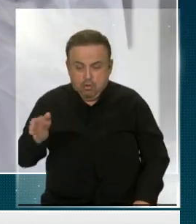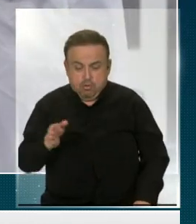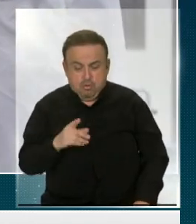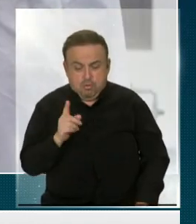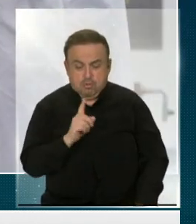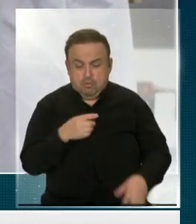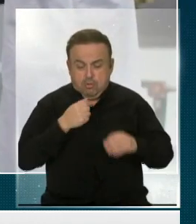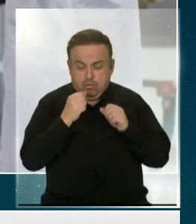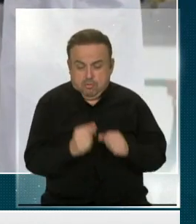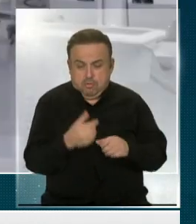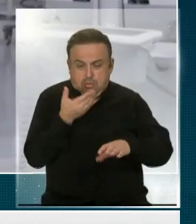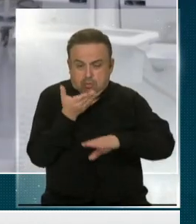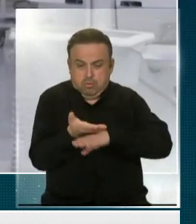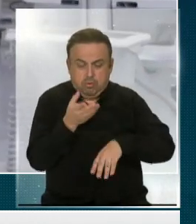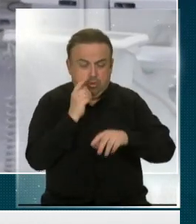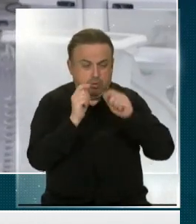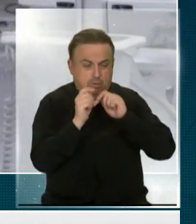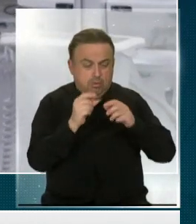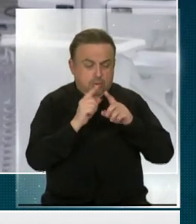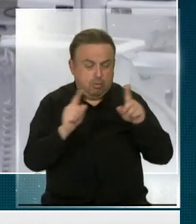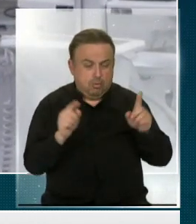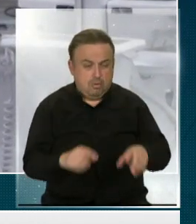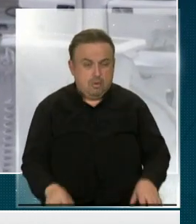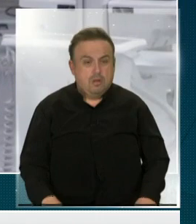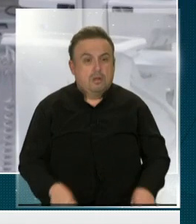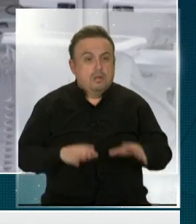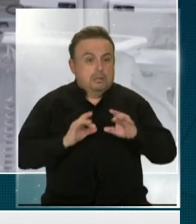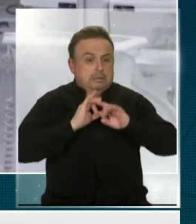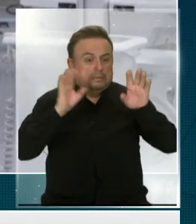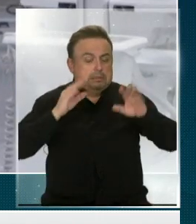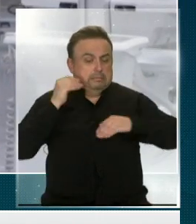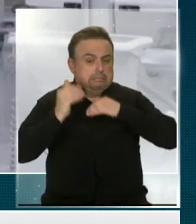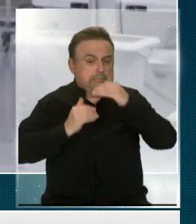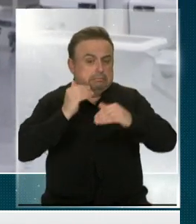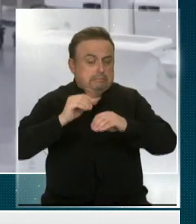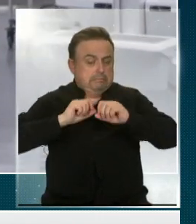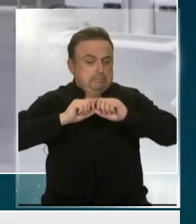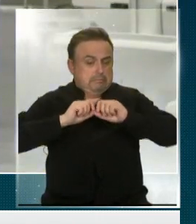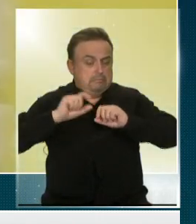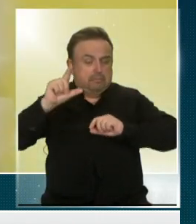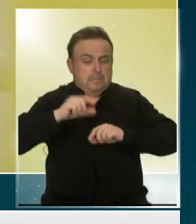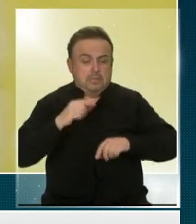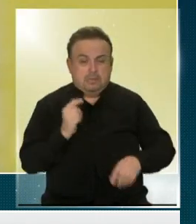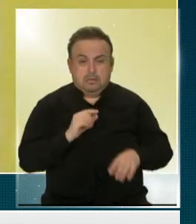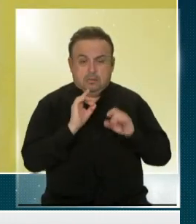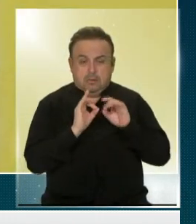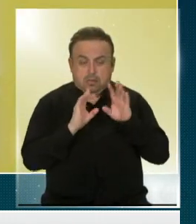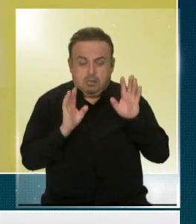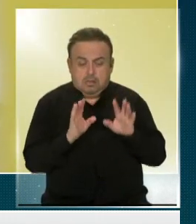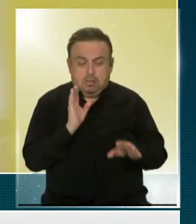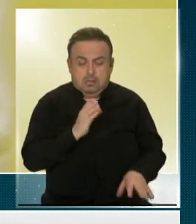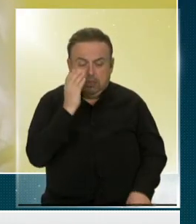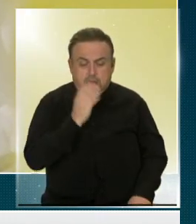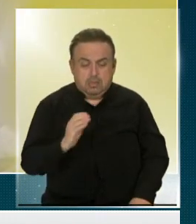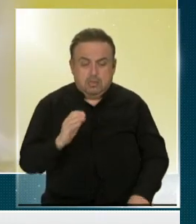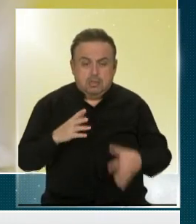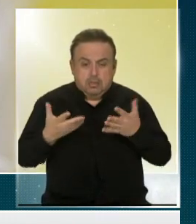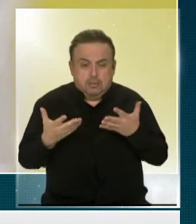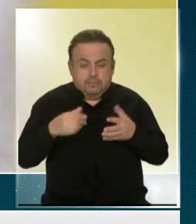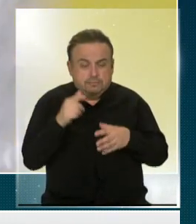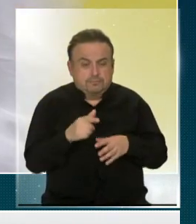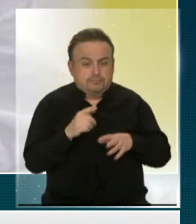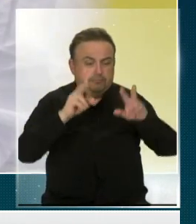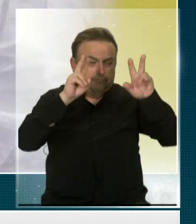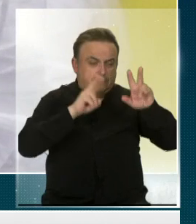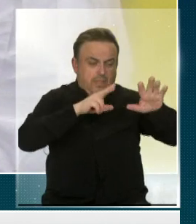de tareas como viendo factor de riesgo en otras son escalonadas se parte no con población sana entre comillas de